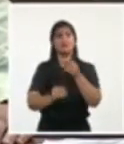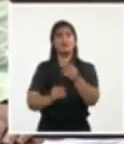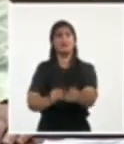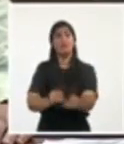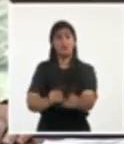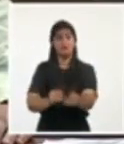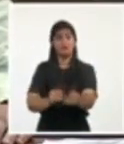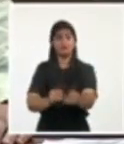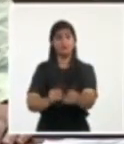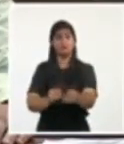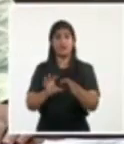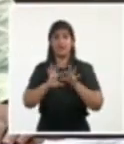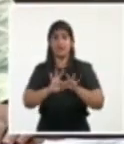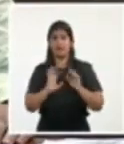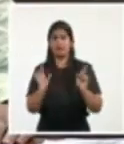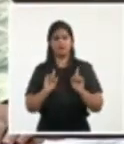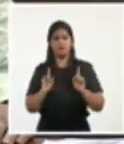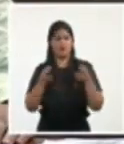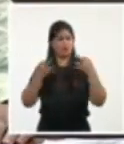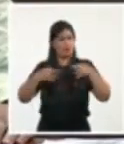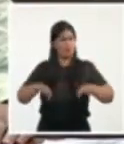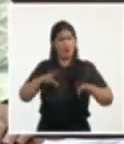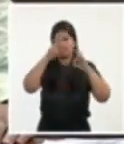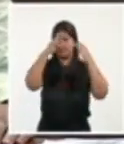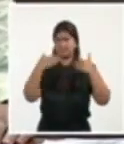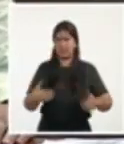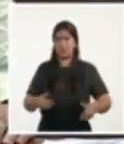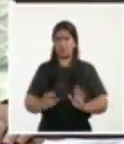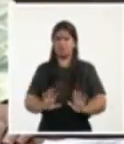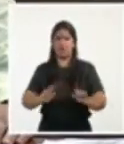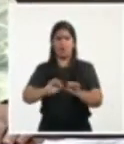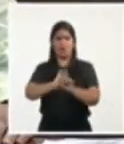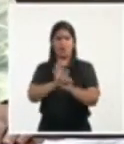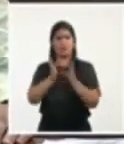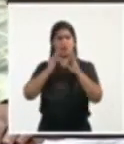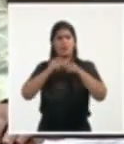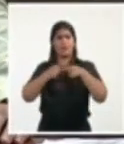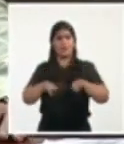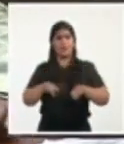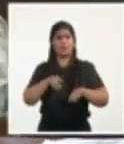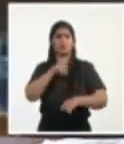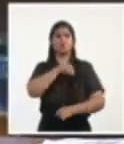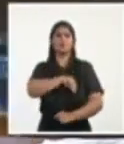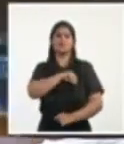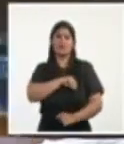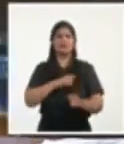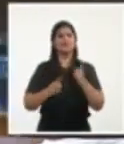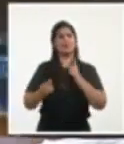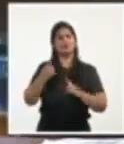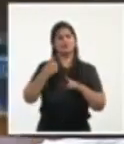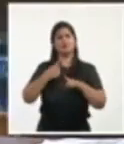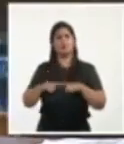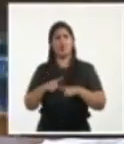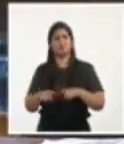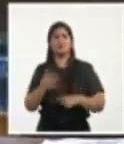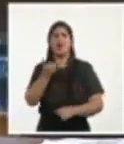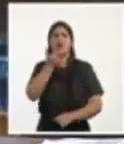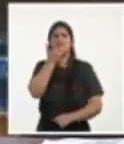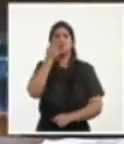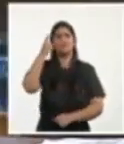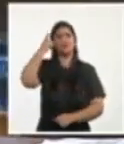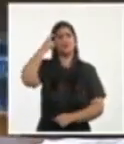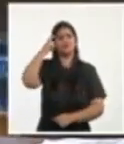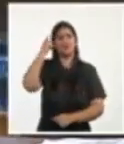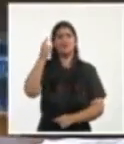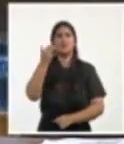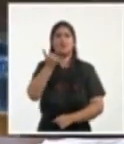como secuelas físicas importantes. Y estamos seguros que cada familia quiere que su niño esté sano, y pensemos